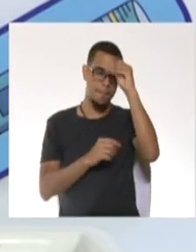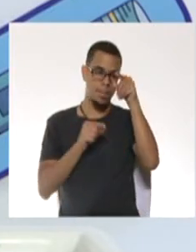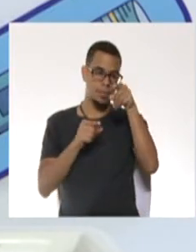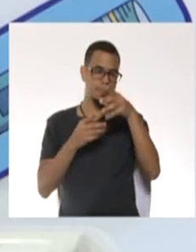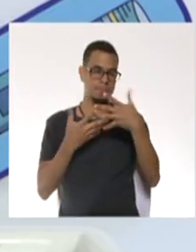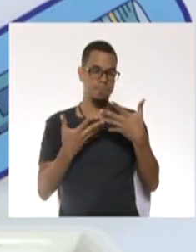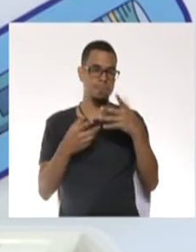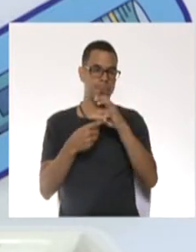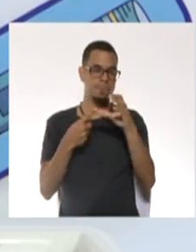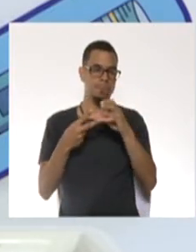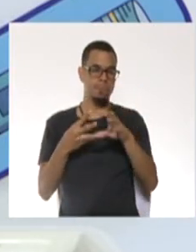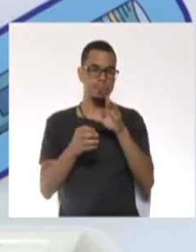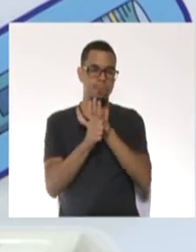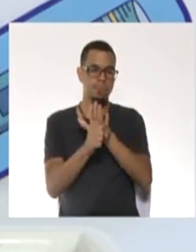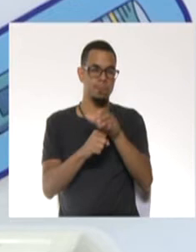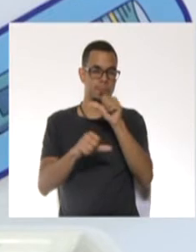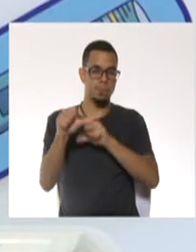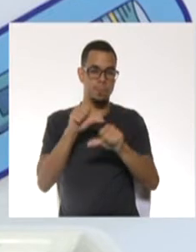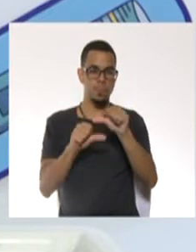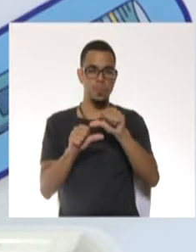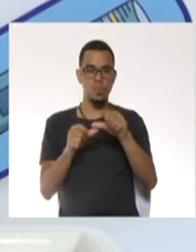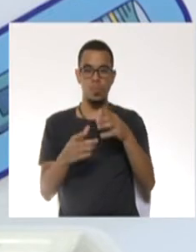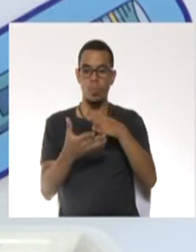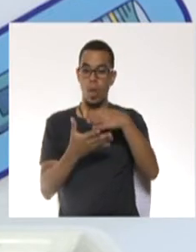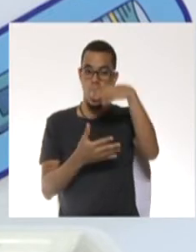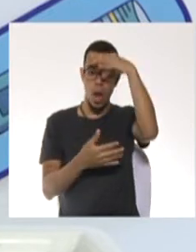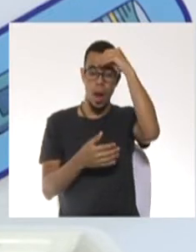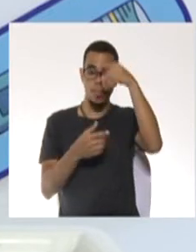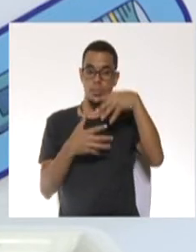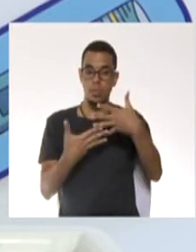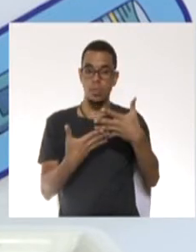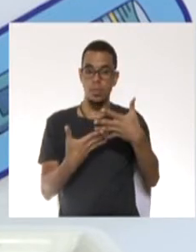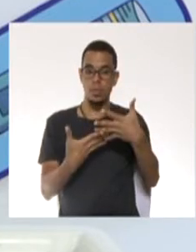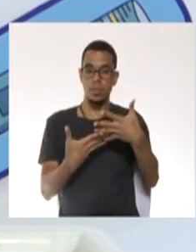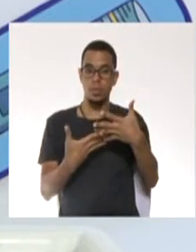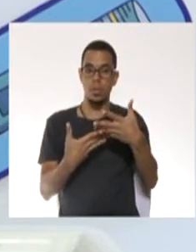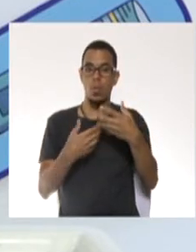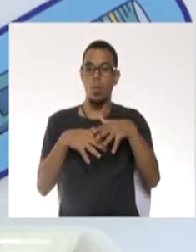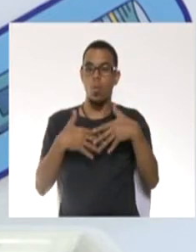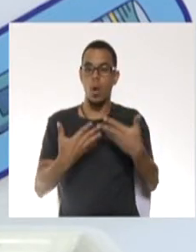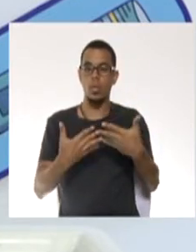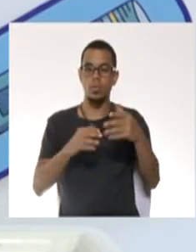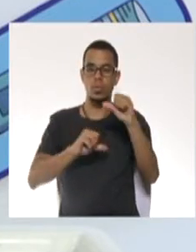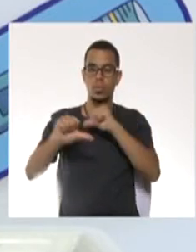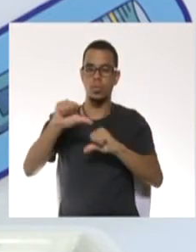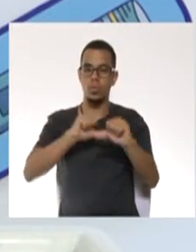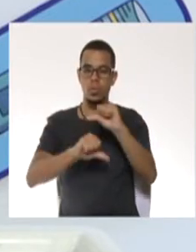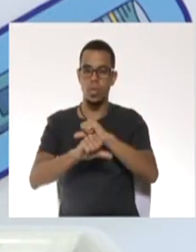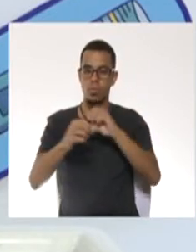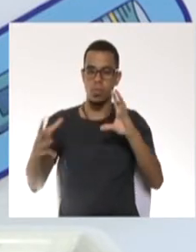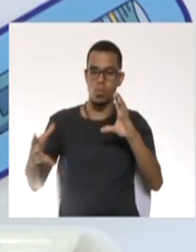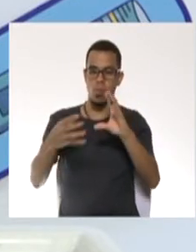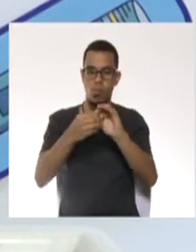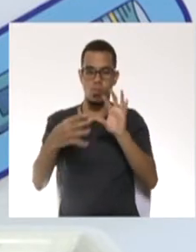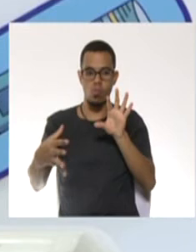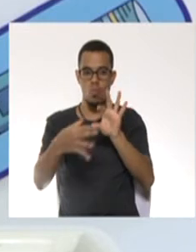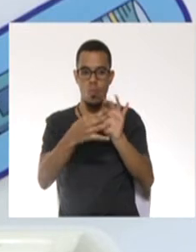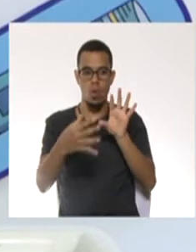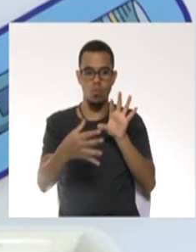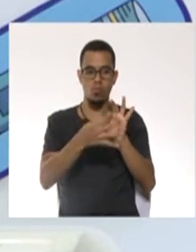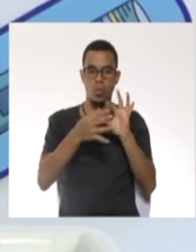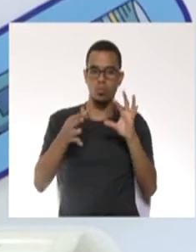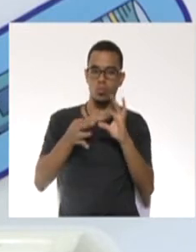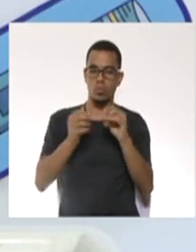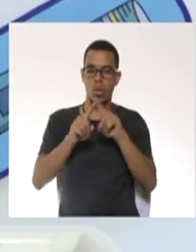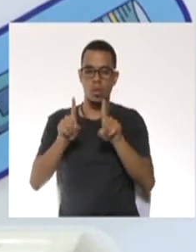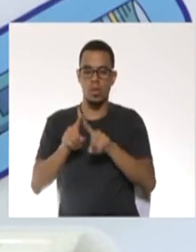de los elementos para aprender cómo son los compuestos químicos. Entonces, el día de hoy